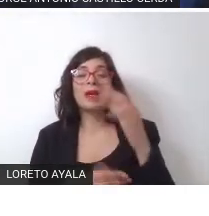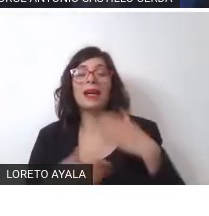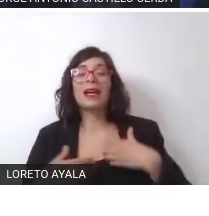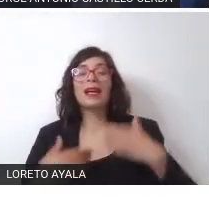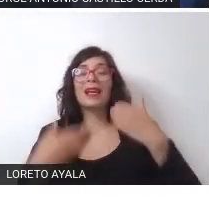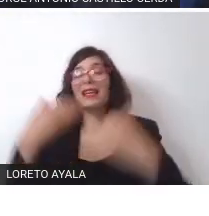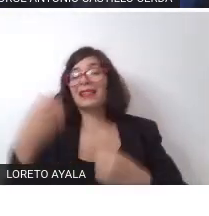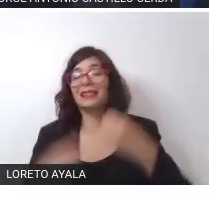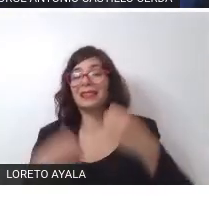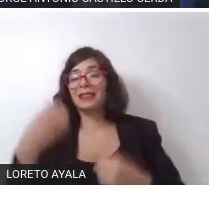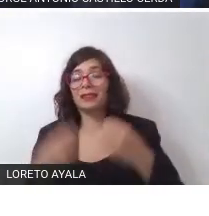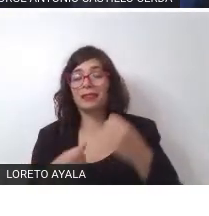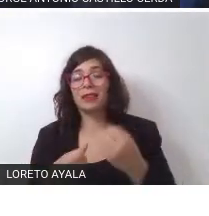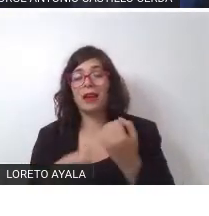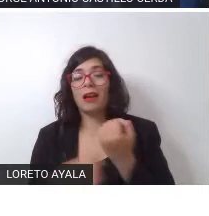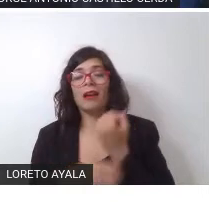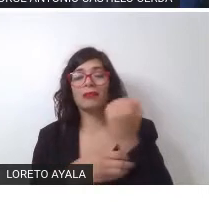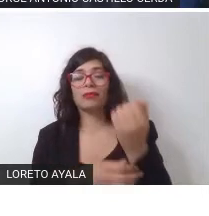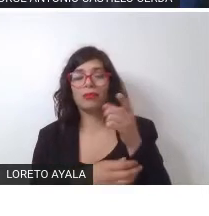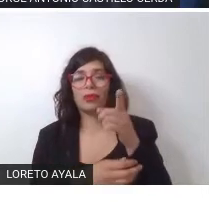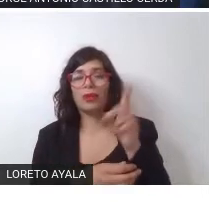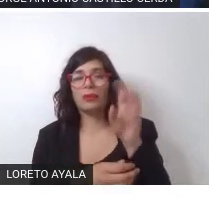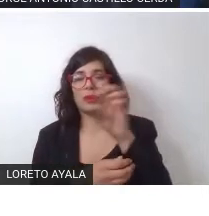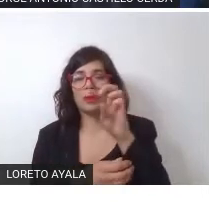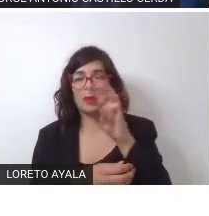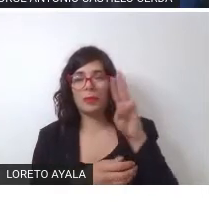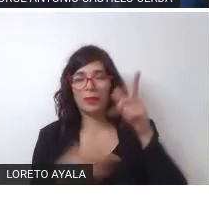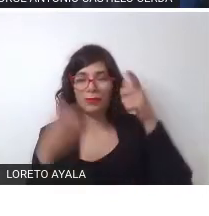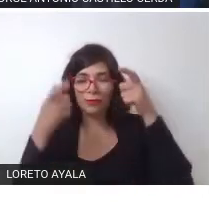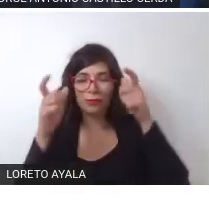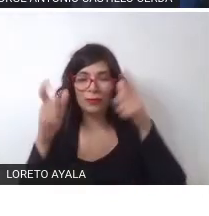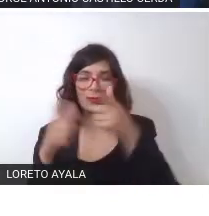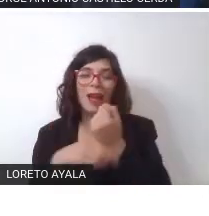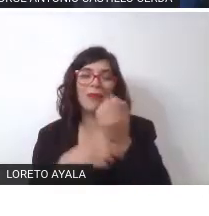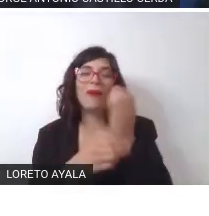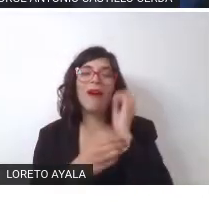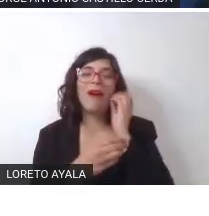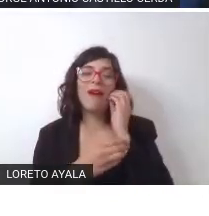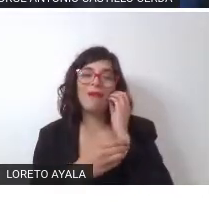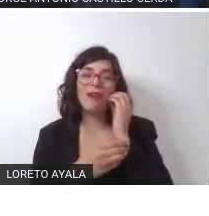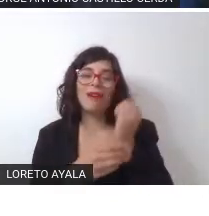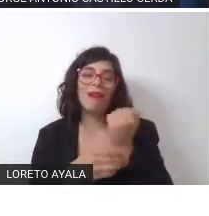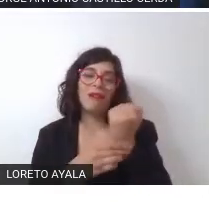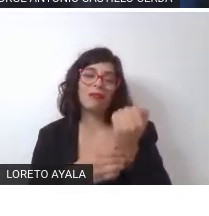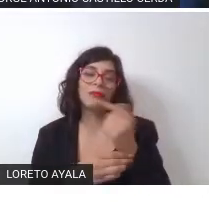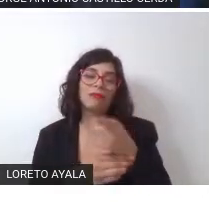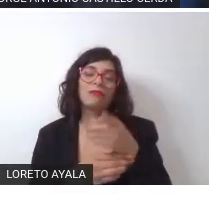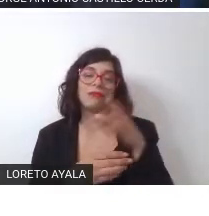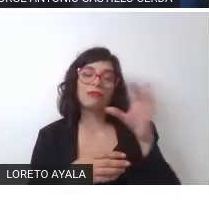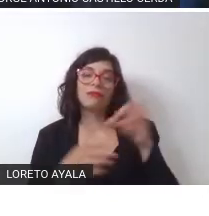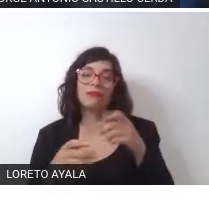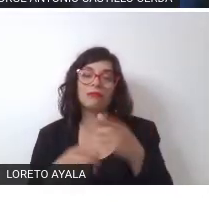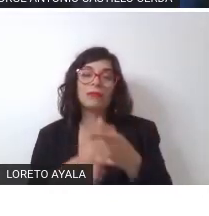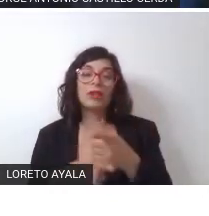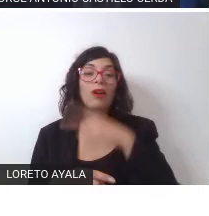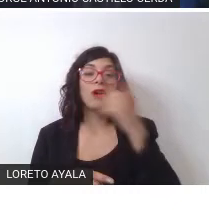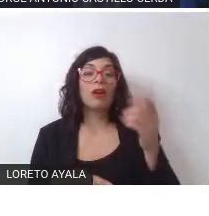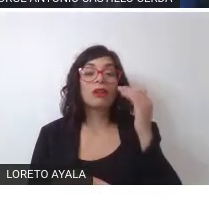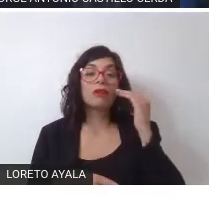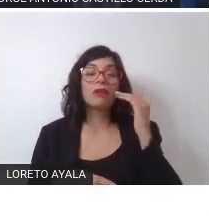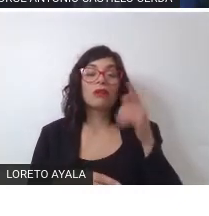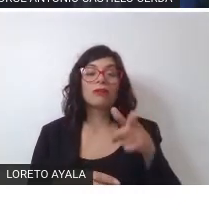cabra a sus padres y a su tata, decía ella. Y este chico que sale a su patio a ayudar a